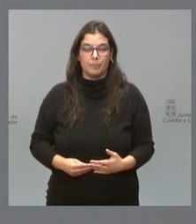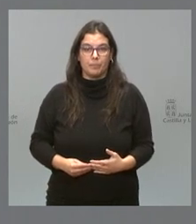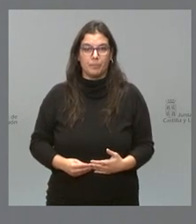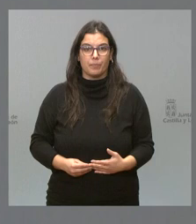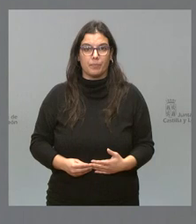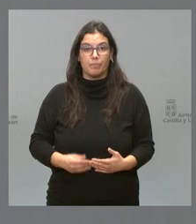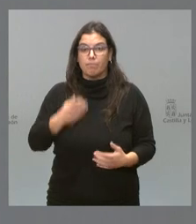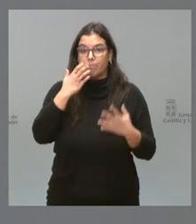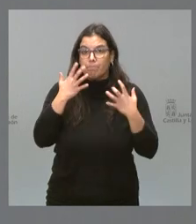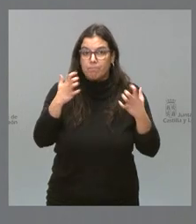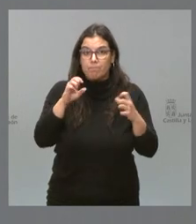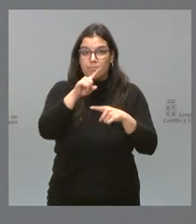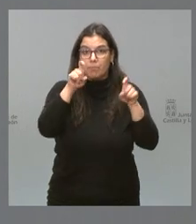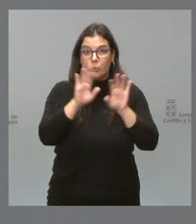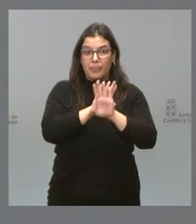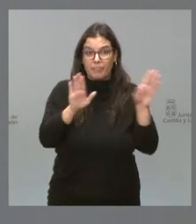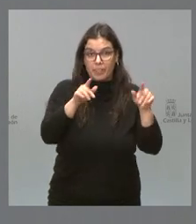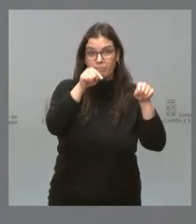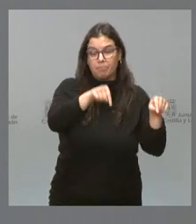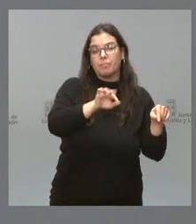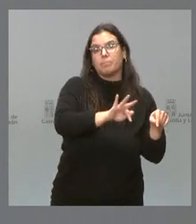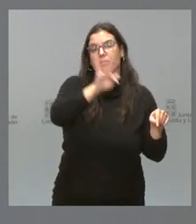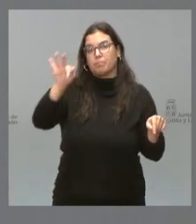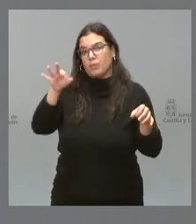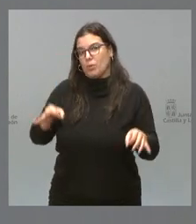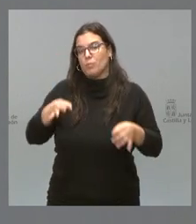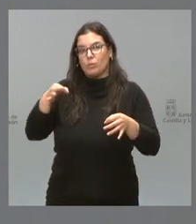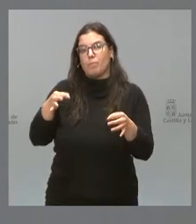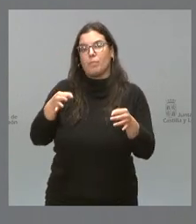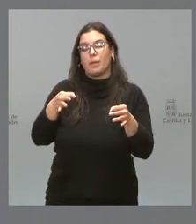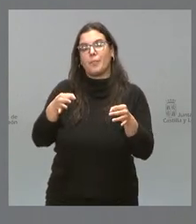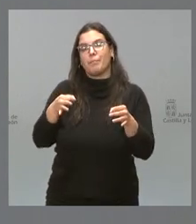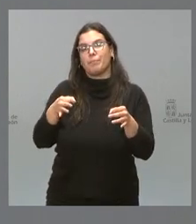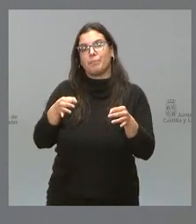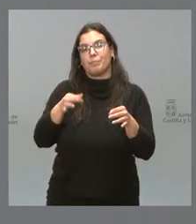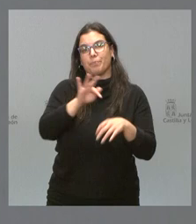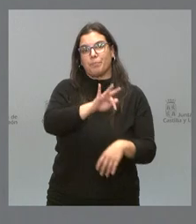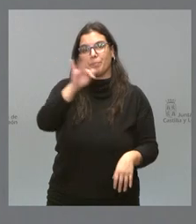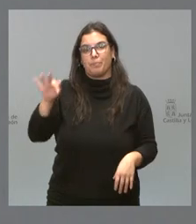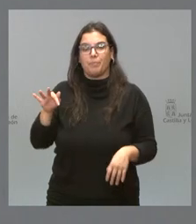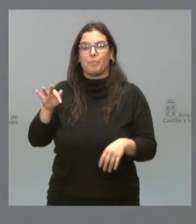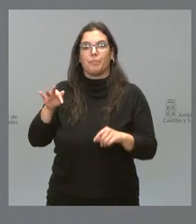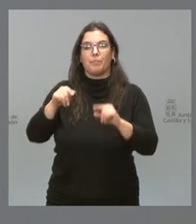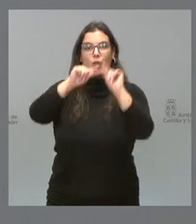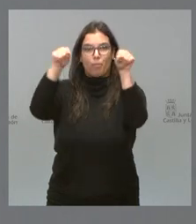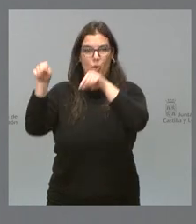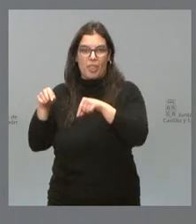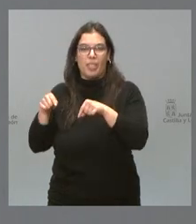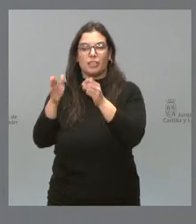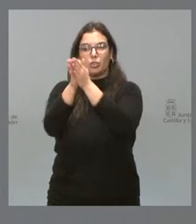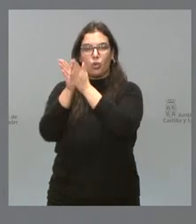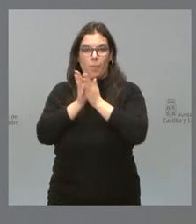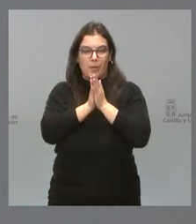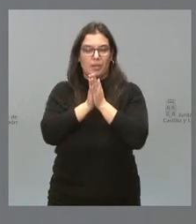si no tenemos más preguntas en la sala vamos a dar paso como siempre al turno provincial con nuestros compañeros que